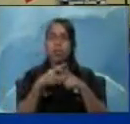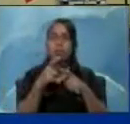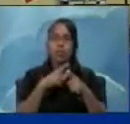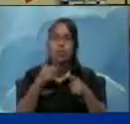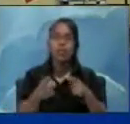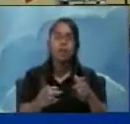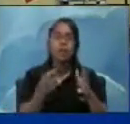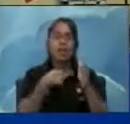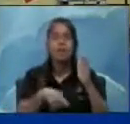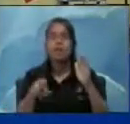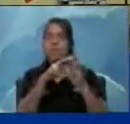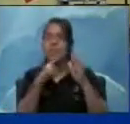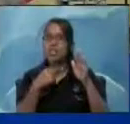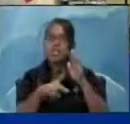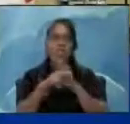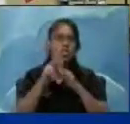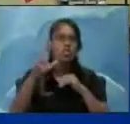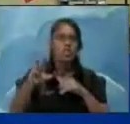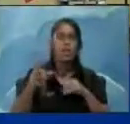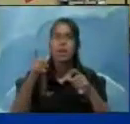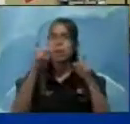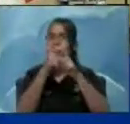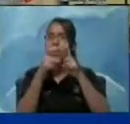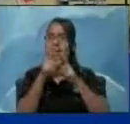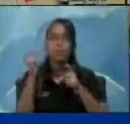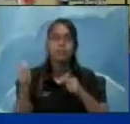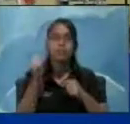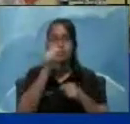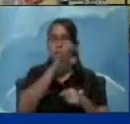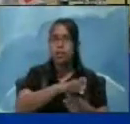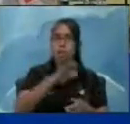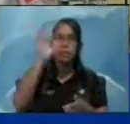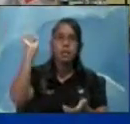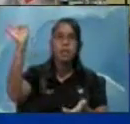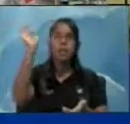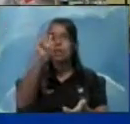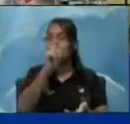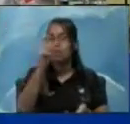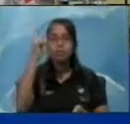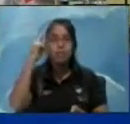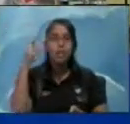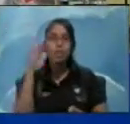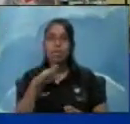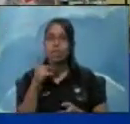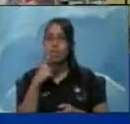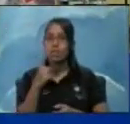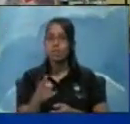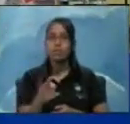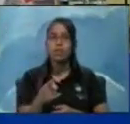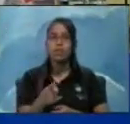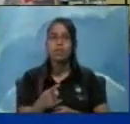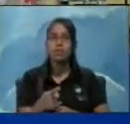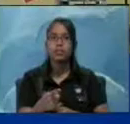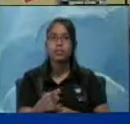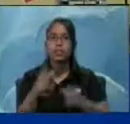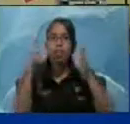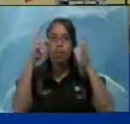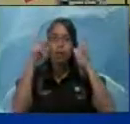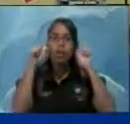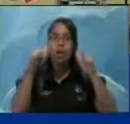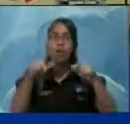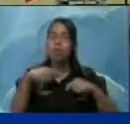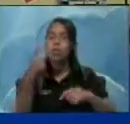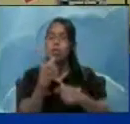a estar repitiendo esas tres palabras cada vez que está predicando y usted no sabe lo que está diciendo Oiga cuando el